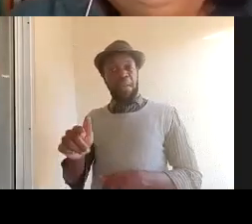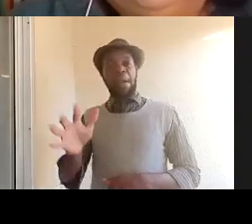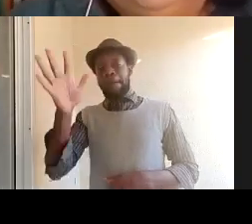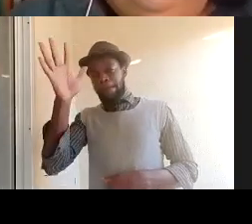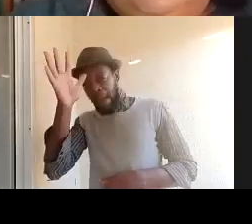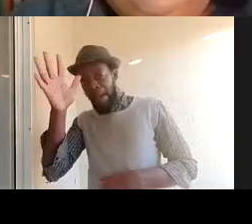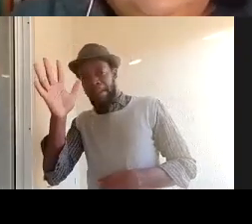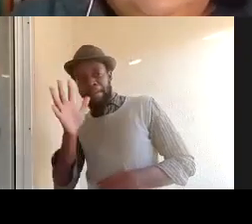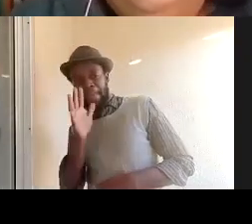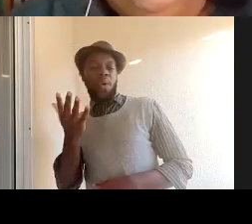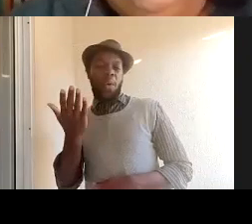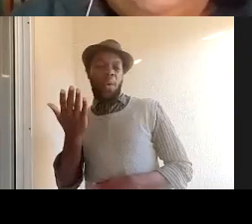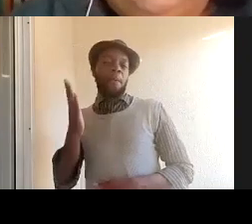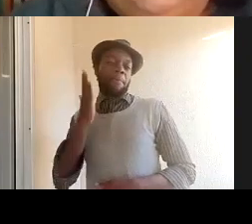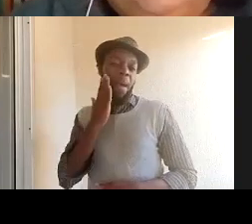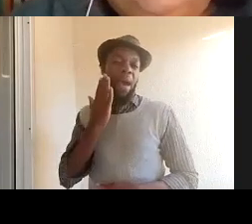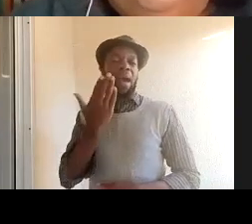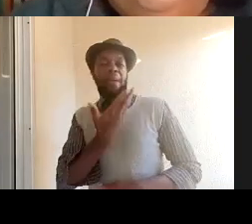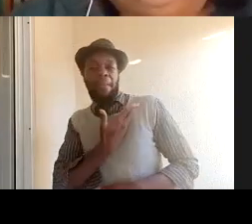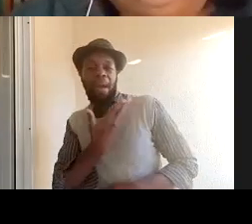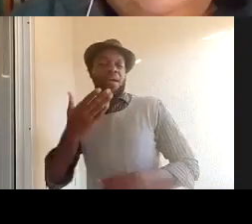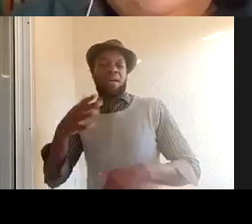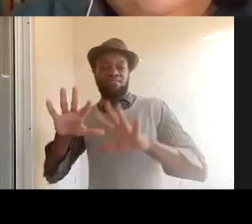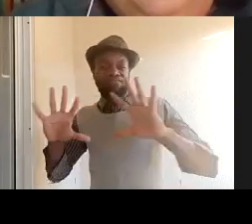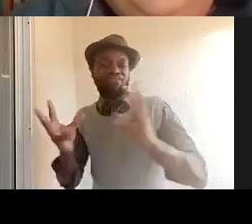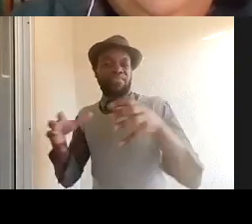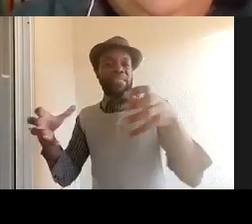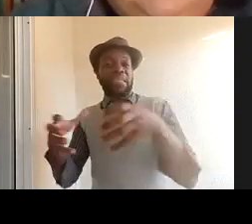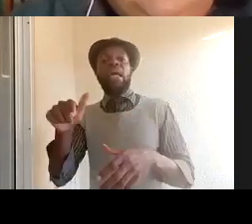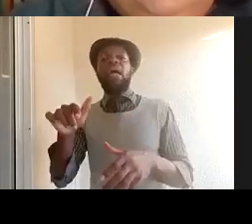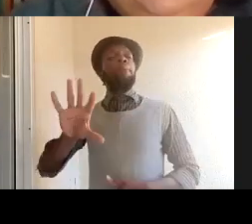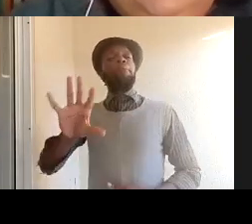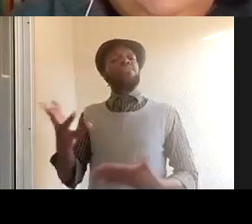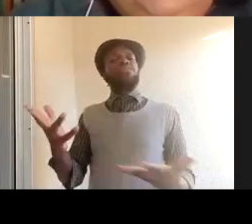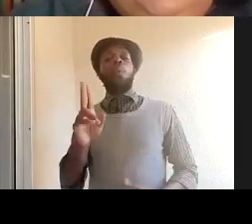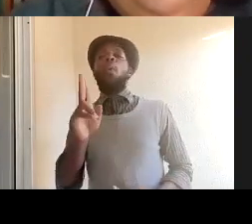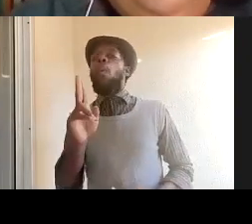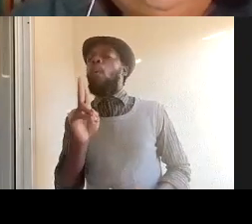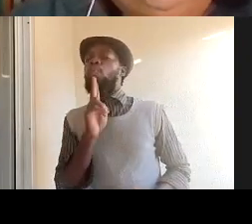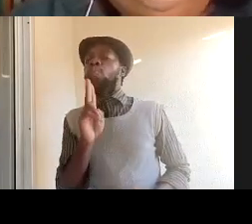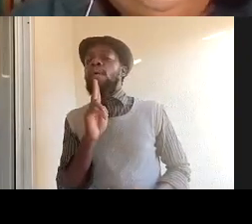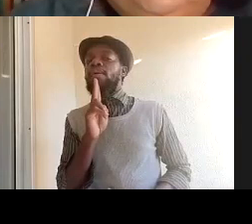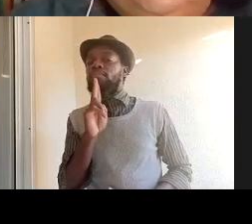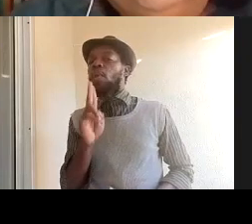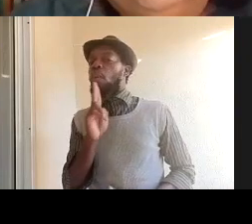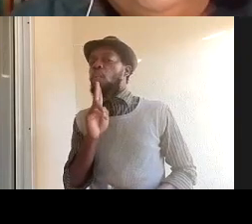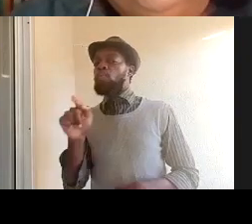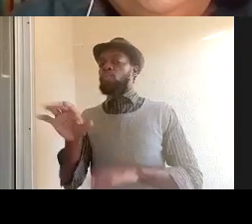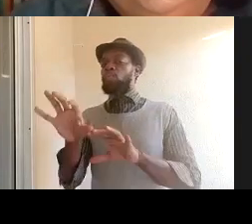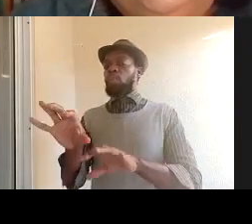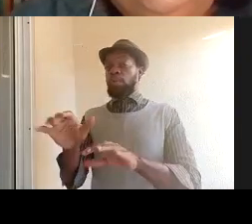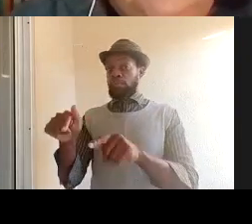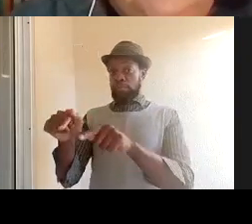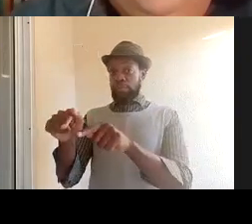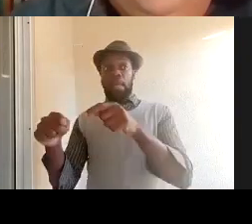Padres y Familia de Personas con Discapacidad de Honduras, Tegucigalpa. Delegada de la Comisión de Accesibilidad del Sector